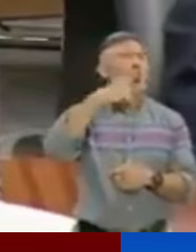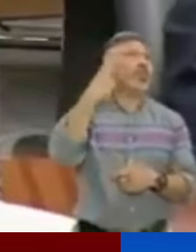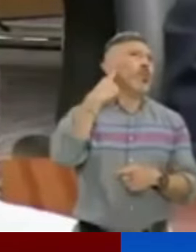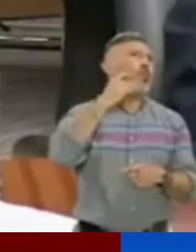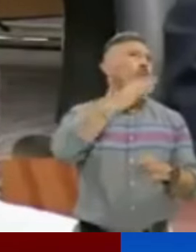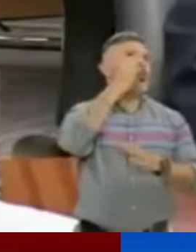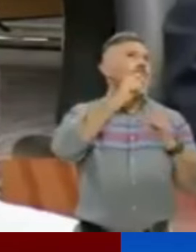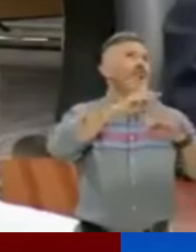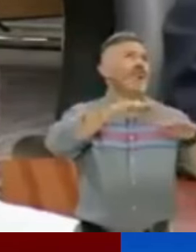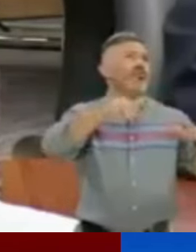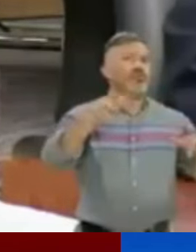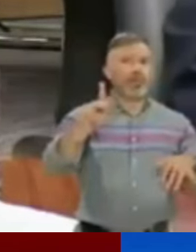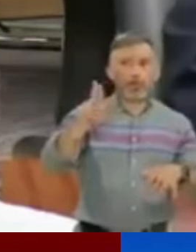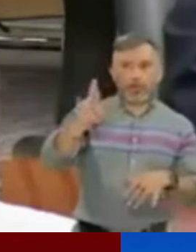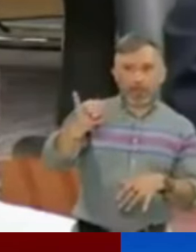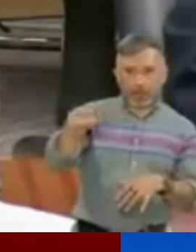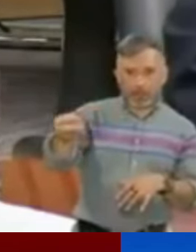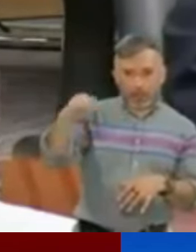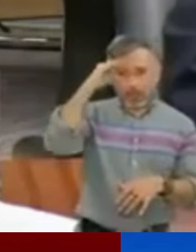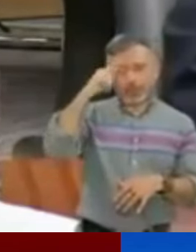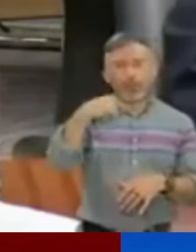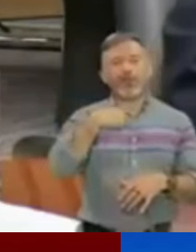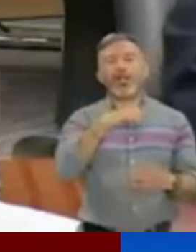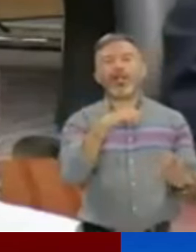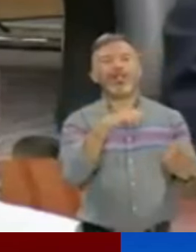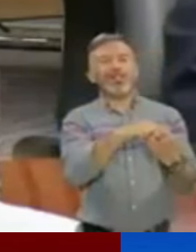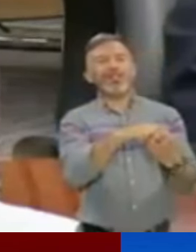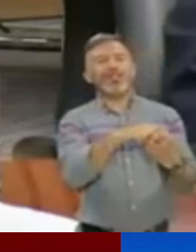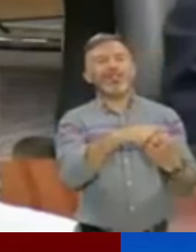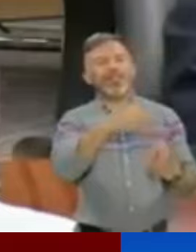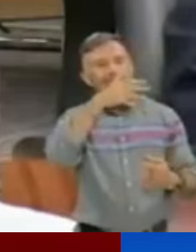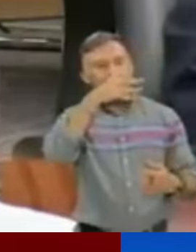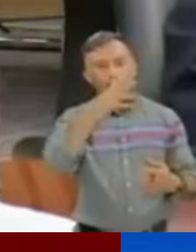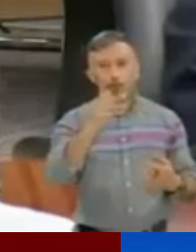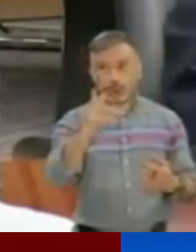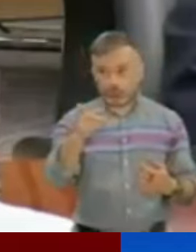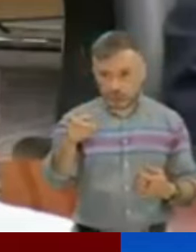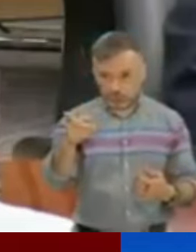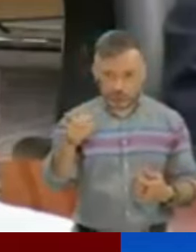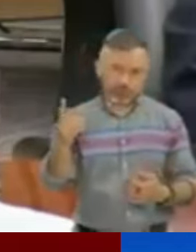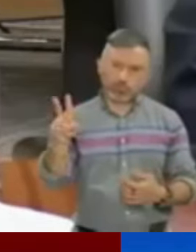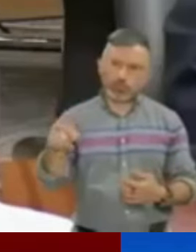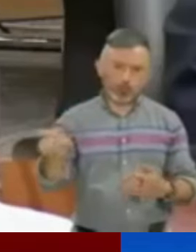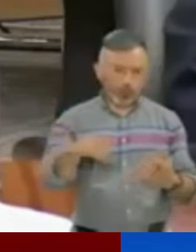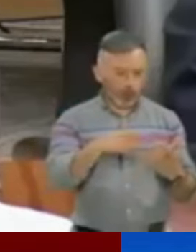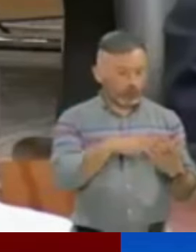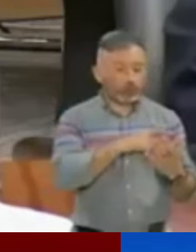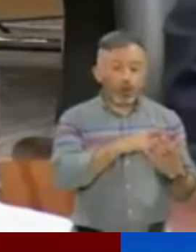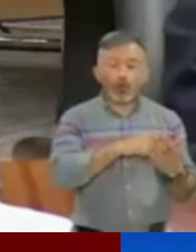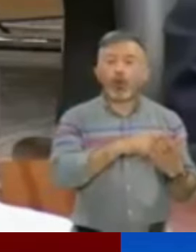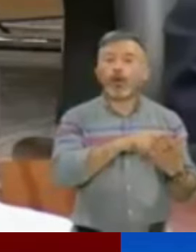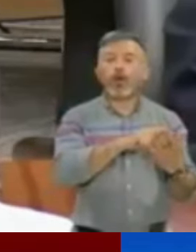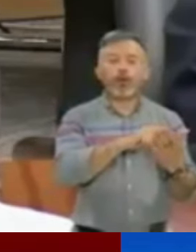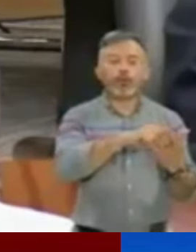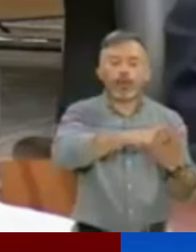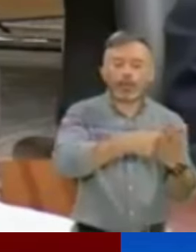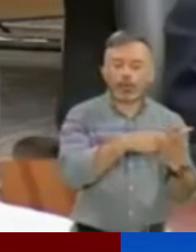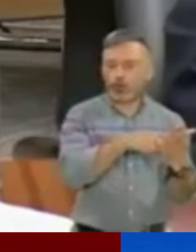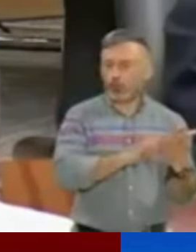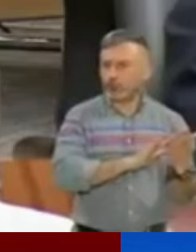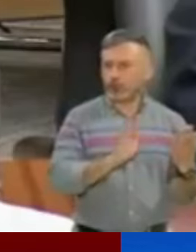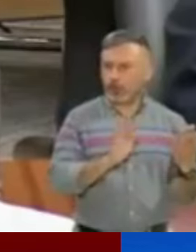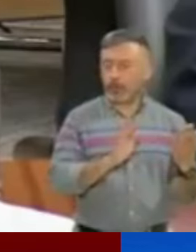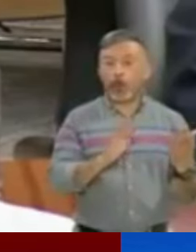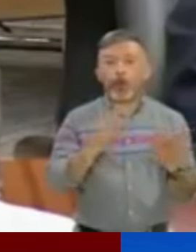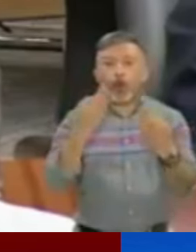confunda ni preterna vernos la cara. El sentido de este proyecto es una formalidad jurídica, pero los hechos que lo motivaron